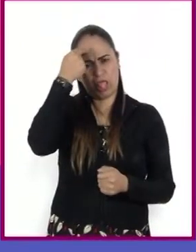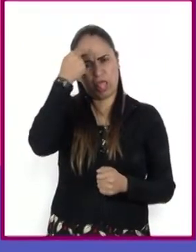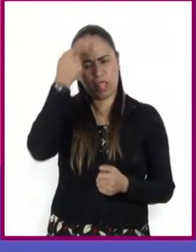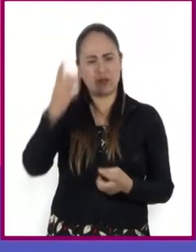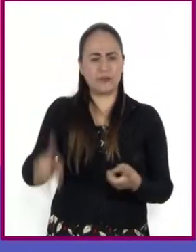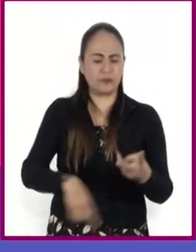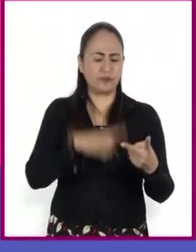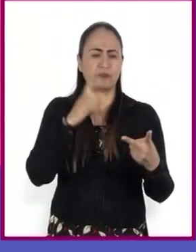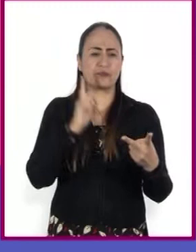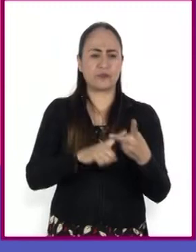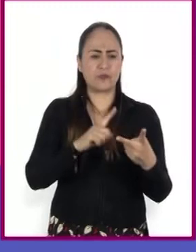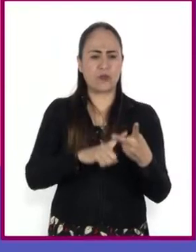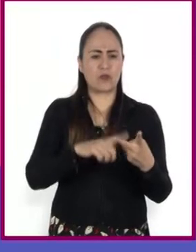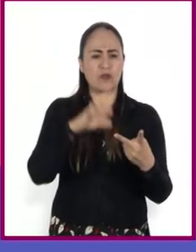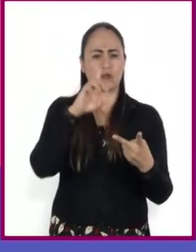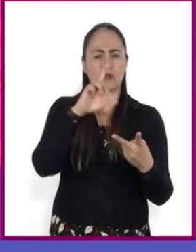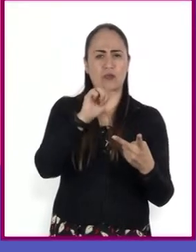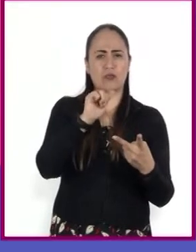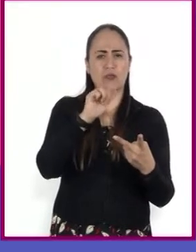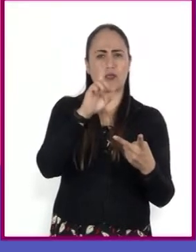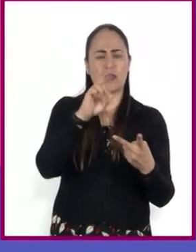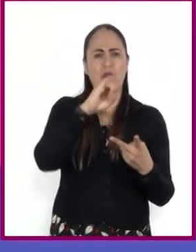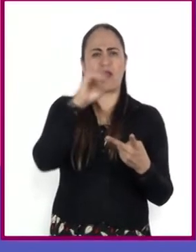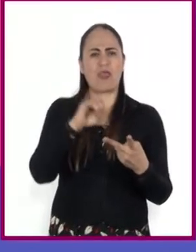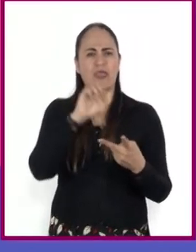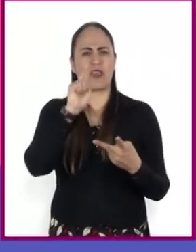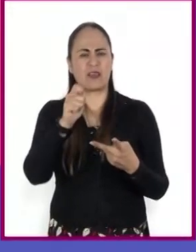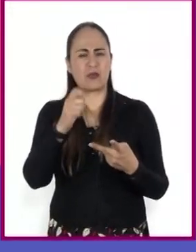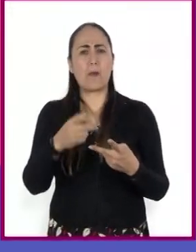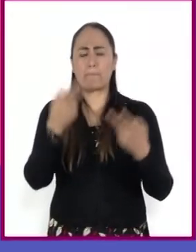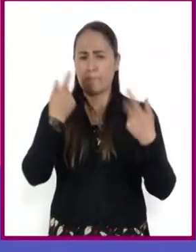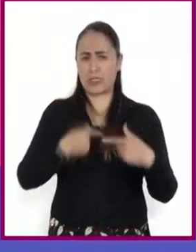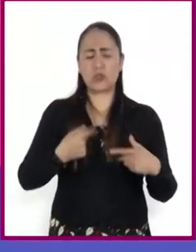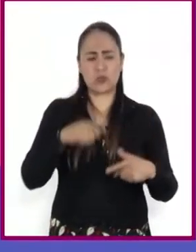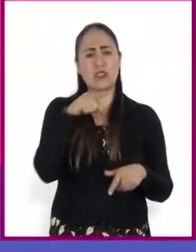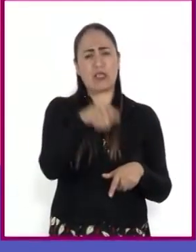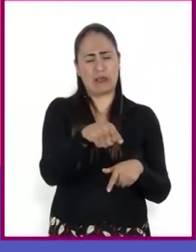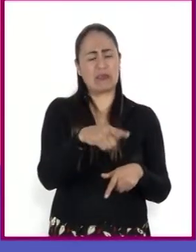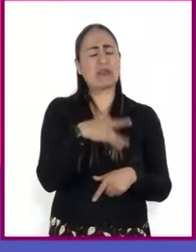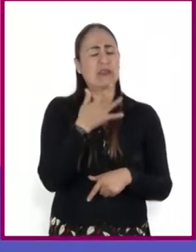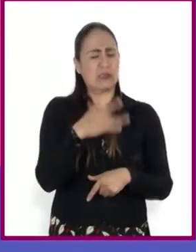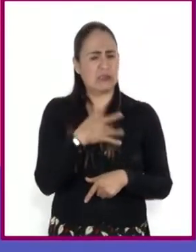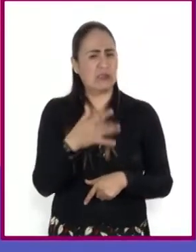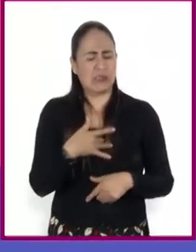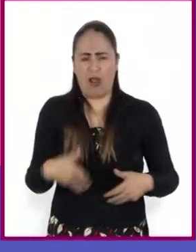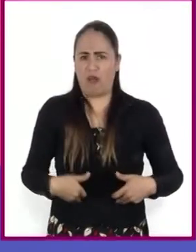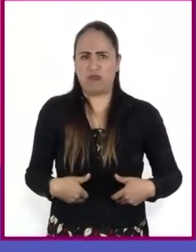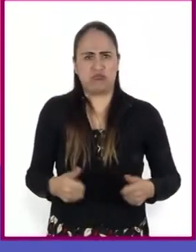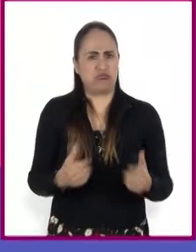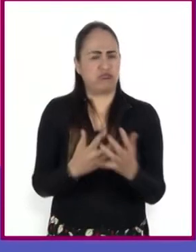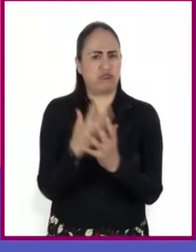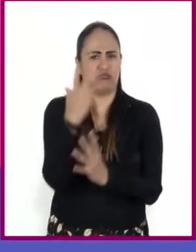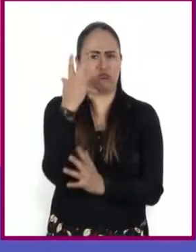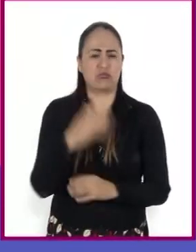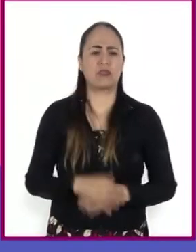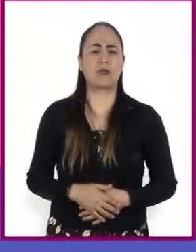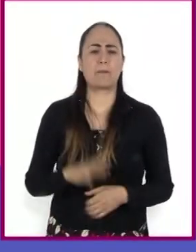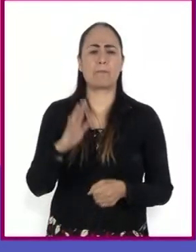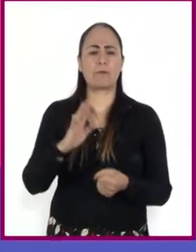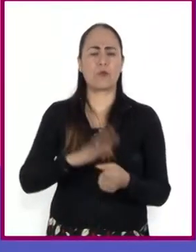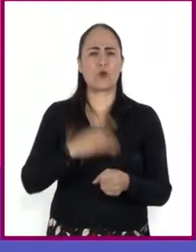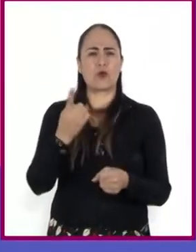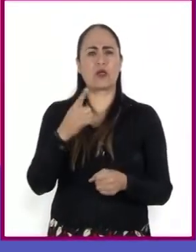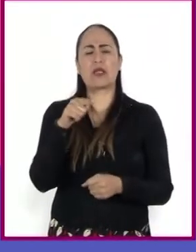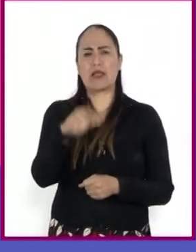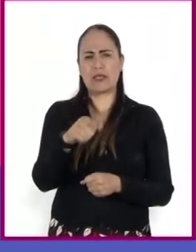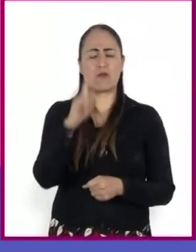2. Adjetivo. Referido a una persona que tiene bulimia. Por ejemplo, en la expresión era depresiva